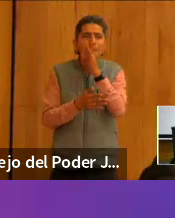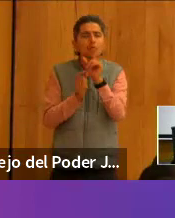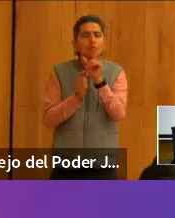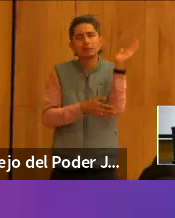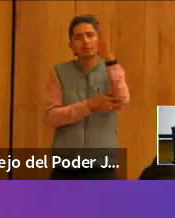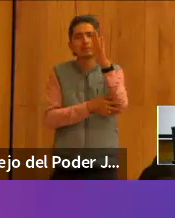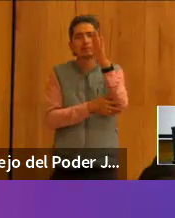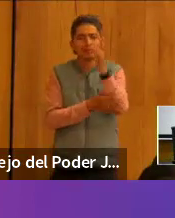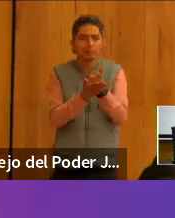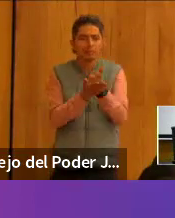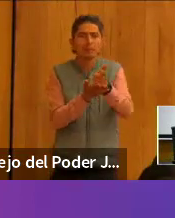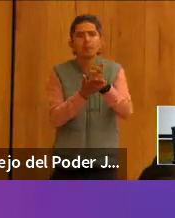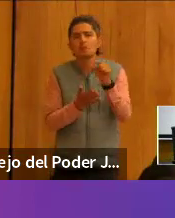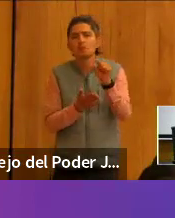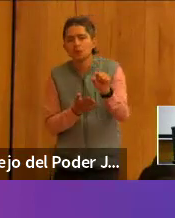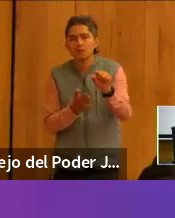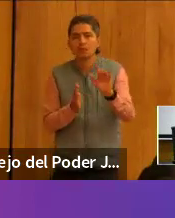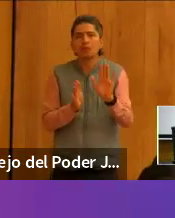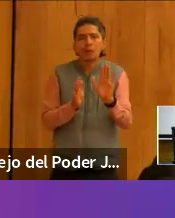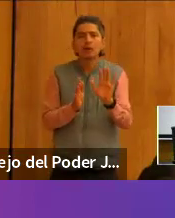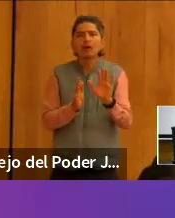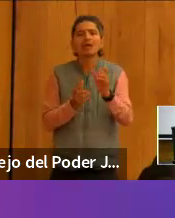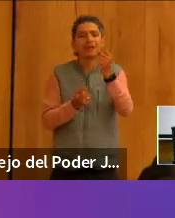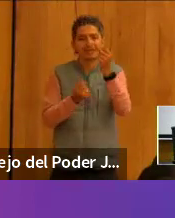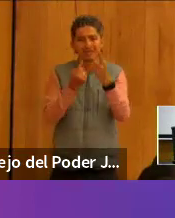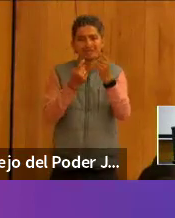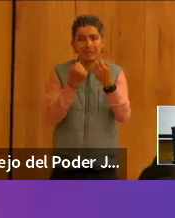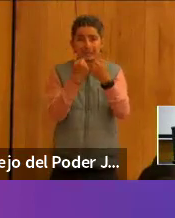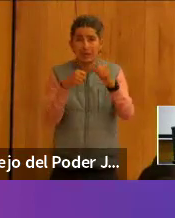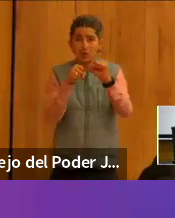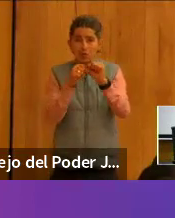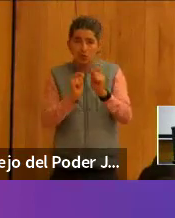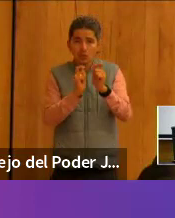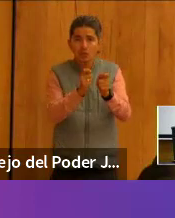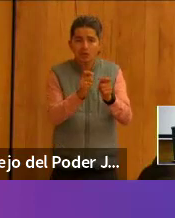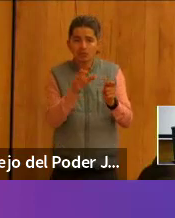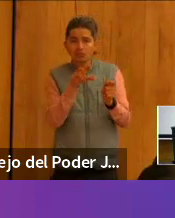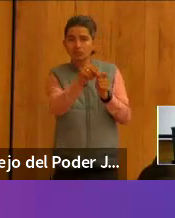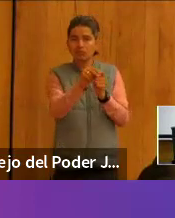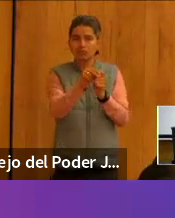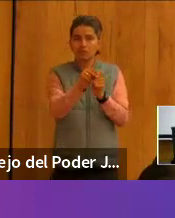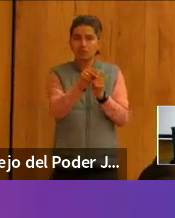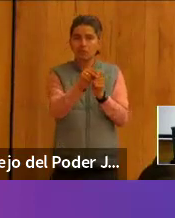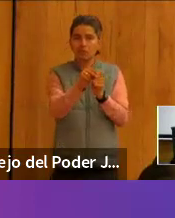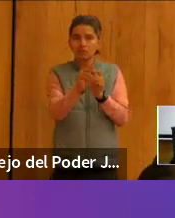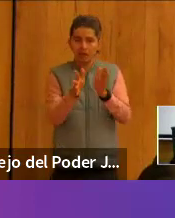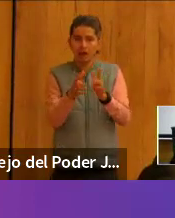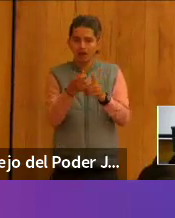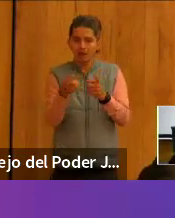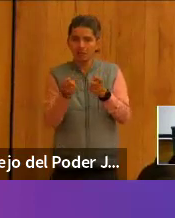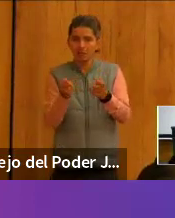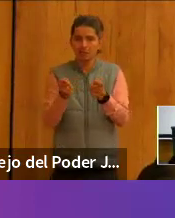salario y que muchas veces se le niega el acceso a la seguridad social. Y eso está regulado. Y